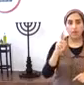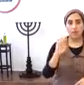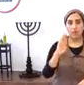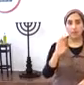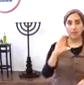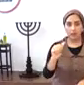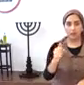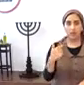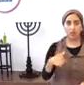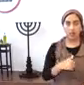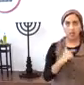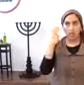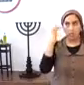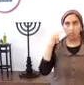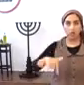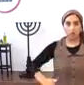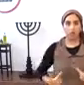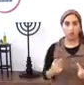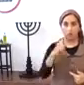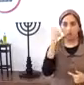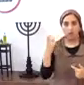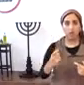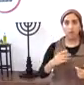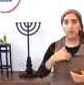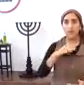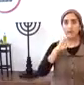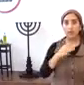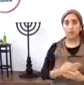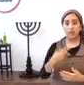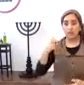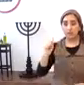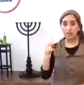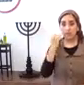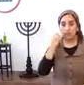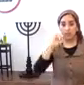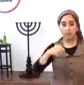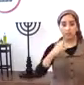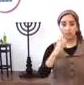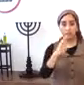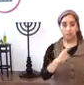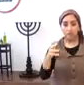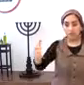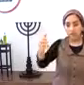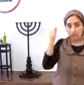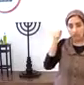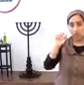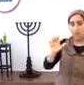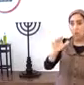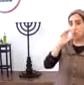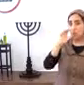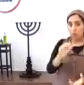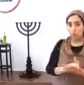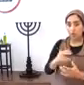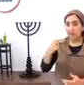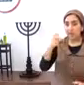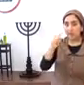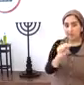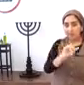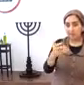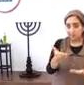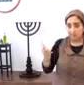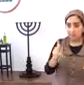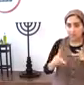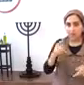dijo Rebeca y dijo Rebeca Isaac fastidio tengo de mi vida a causa de las hijas de Jet si Jacob Jacob toma mujer de las hijas de Jet